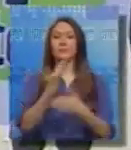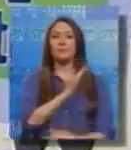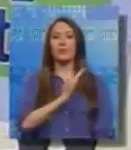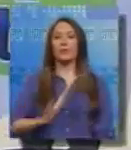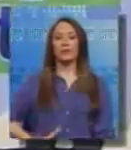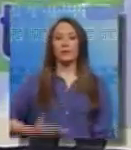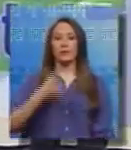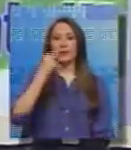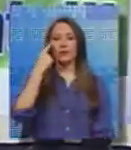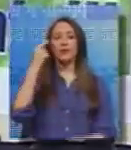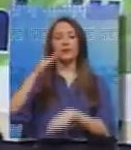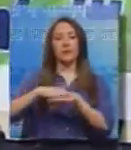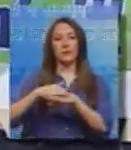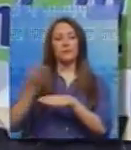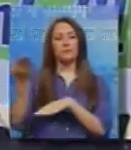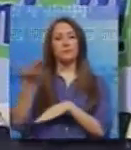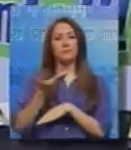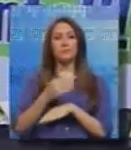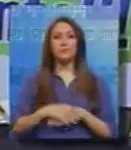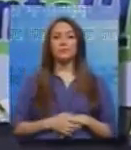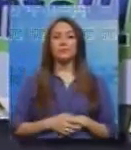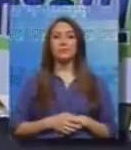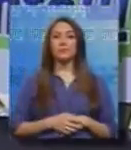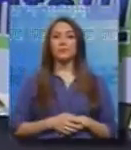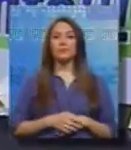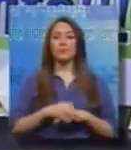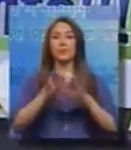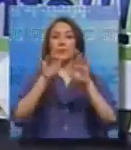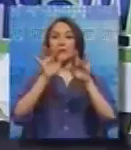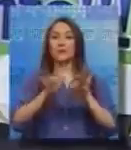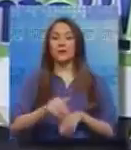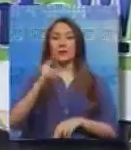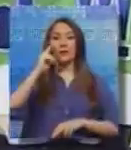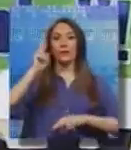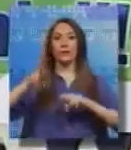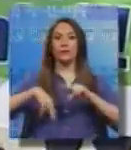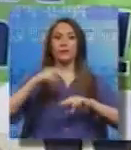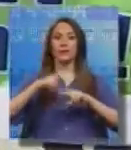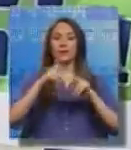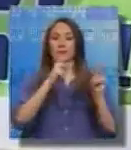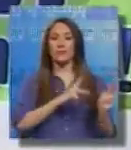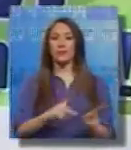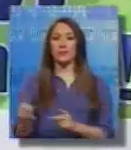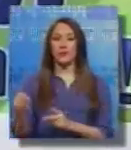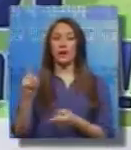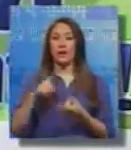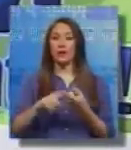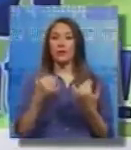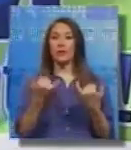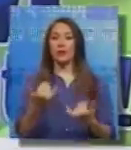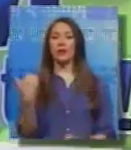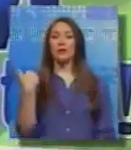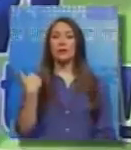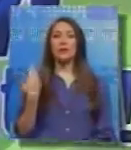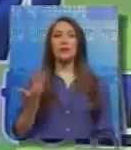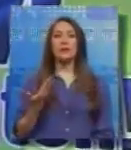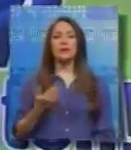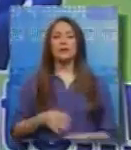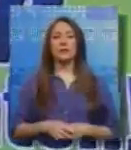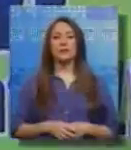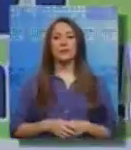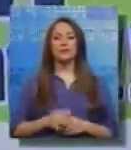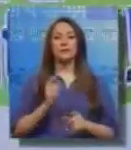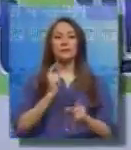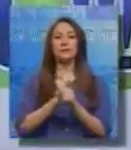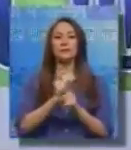presidente de la República y el gobierno nacional. Según datos de la Secretaría Nacional de Planificación y Desarrollo, hasta el momento se han efectuado encuentros